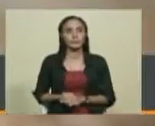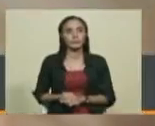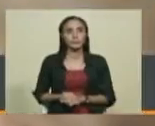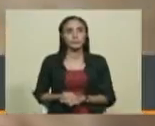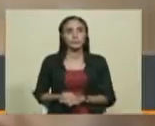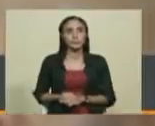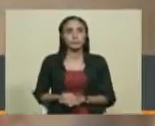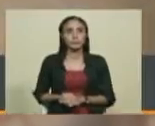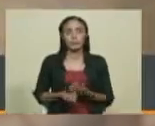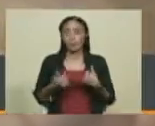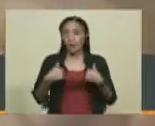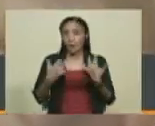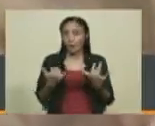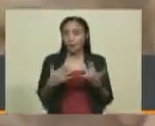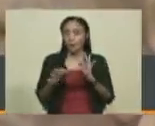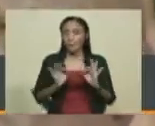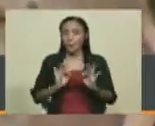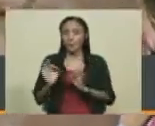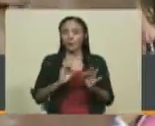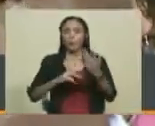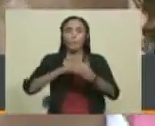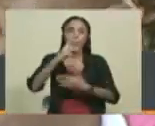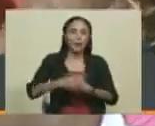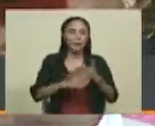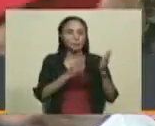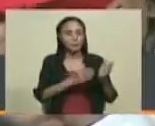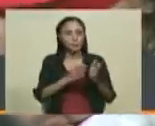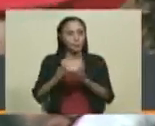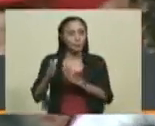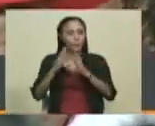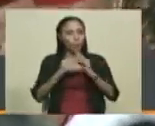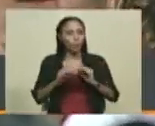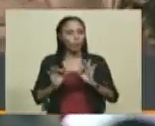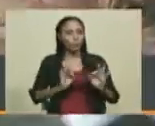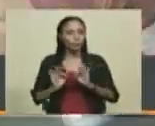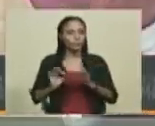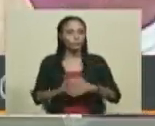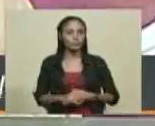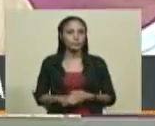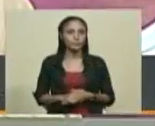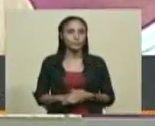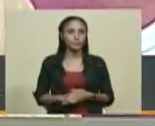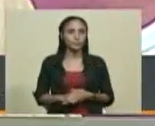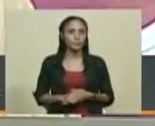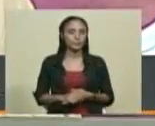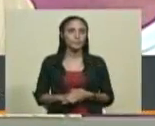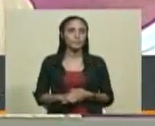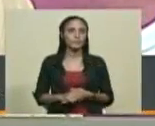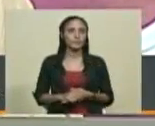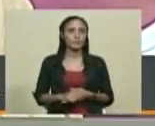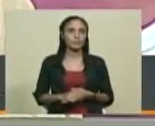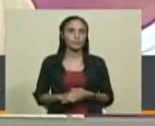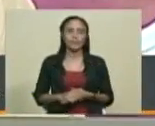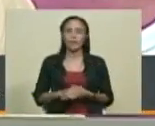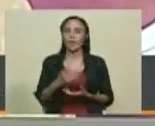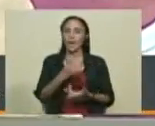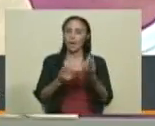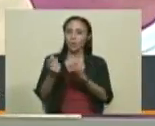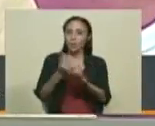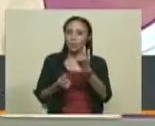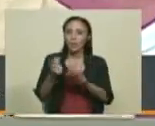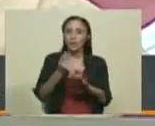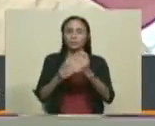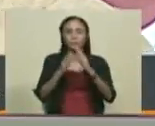Yo estoy ahorita preparando el plan, los detalles del plan de la contraofensiva económica y de la